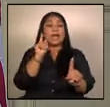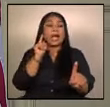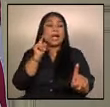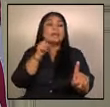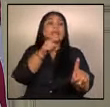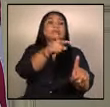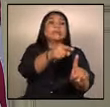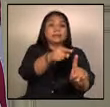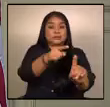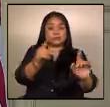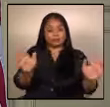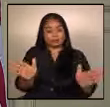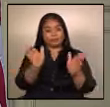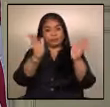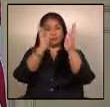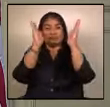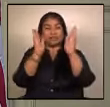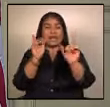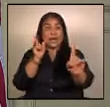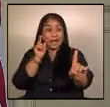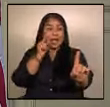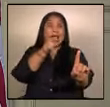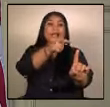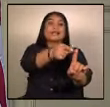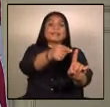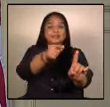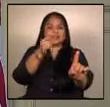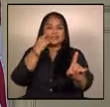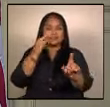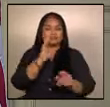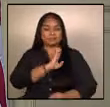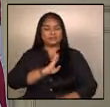la prosperidad y hacia el bienestar